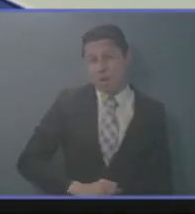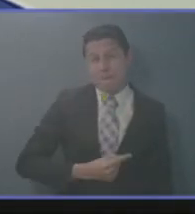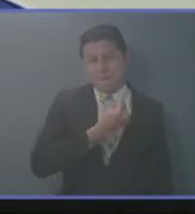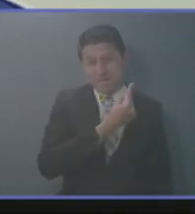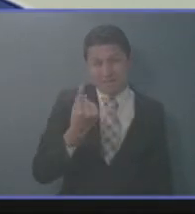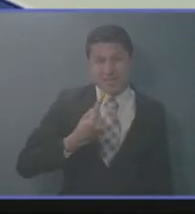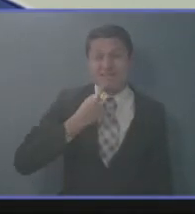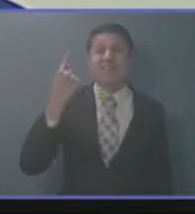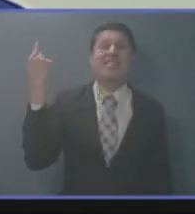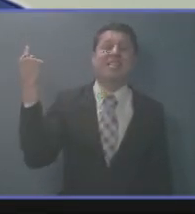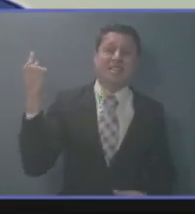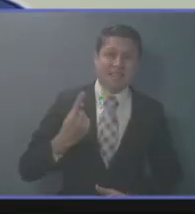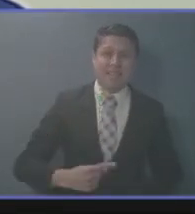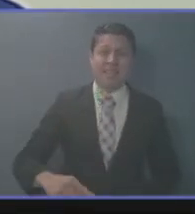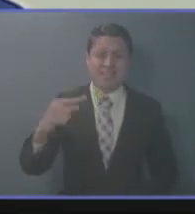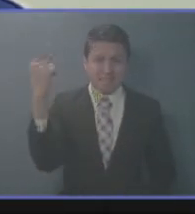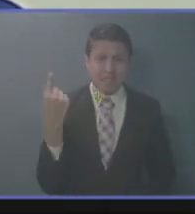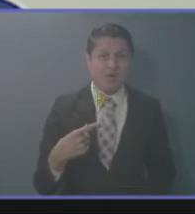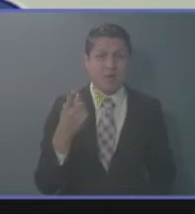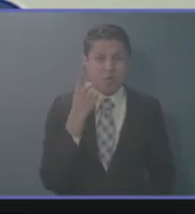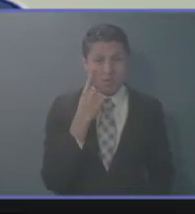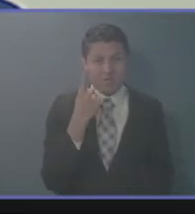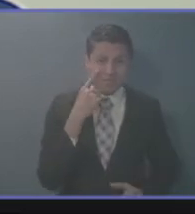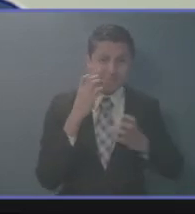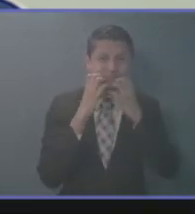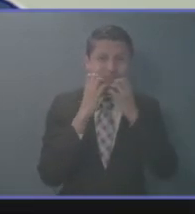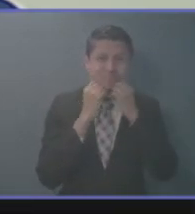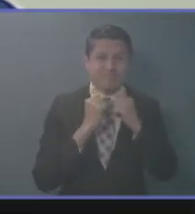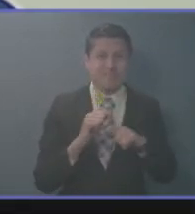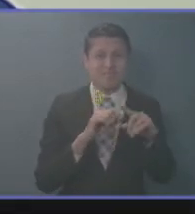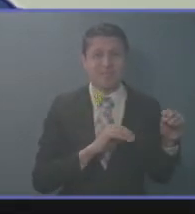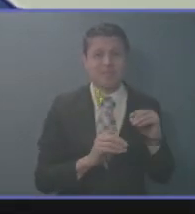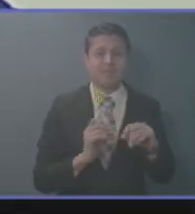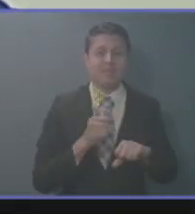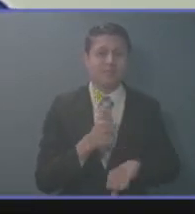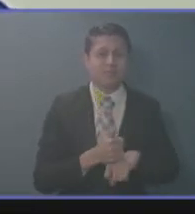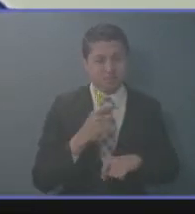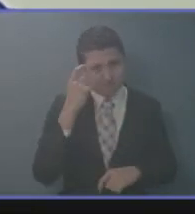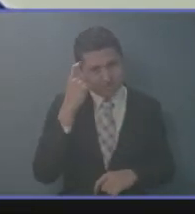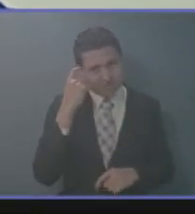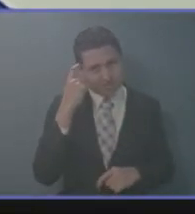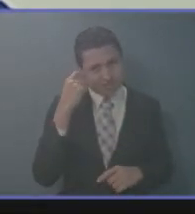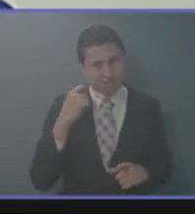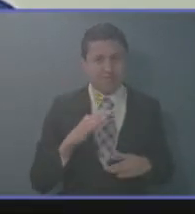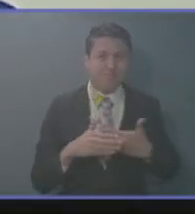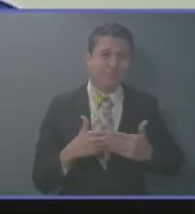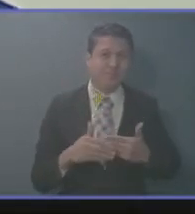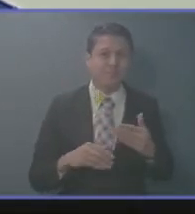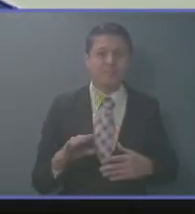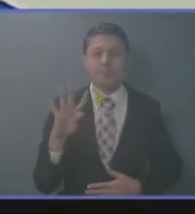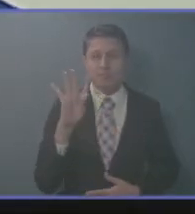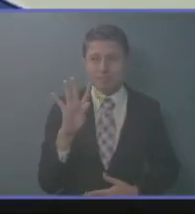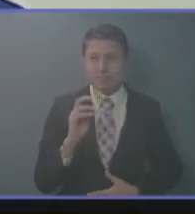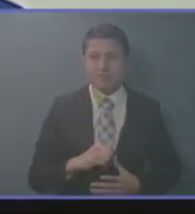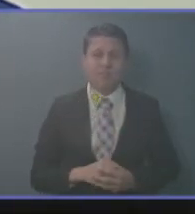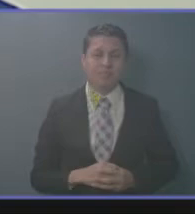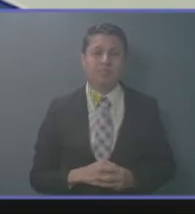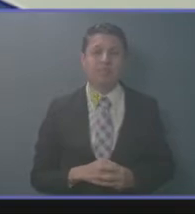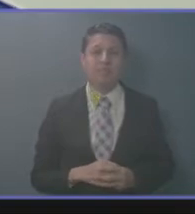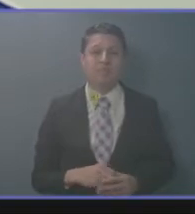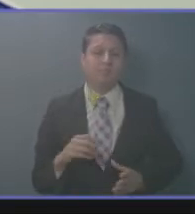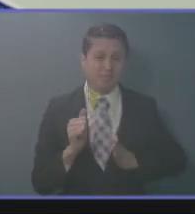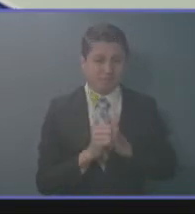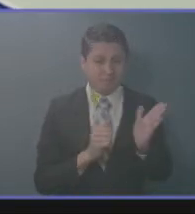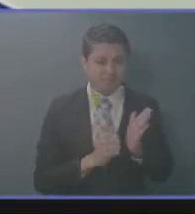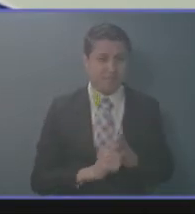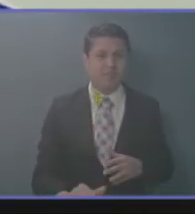están obligadas a velar por su conservación y restablecimiento. Romanos 4, que